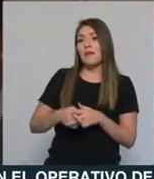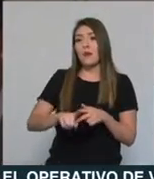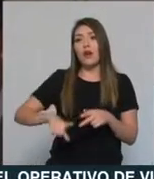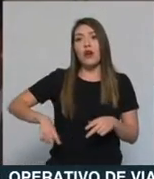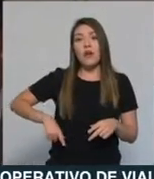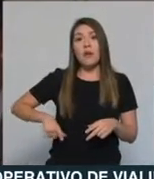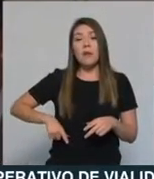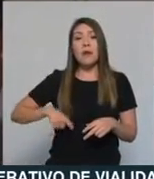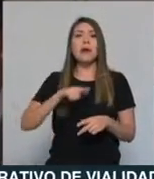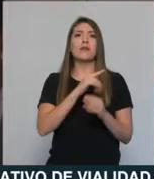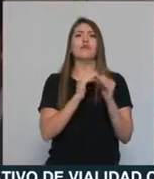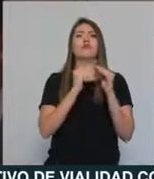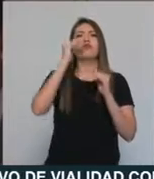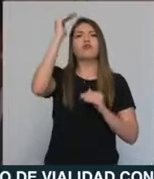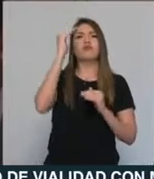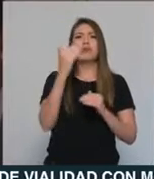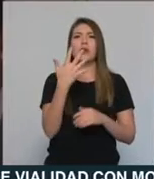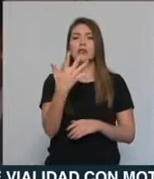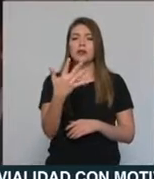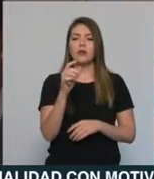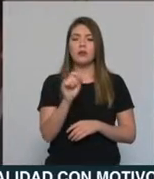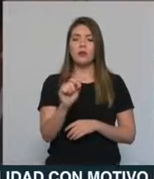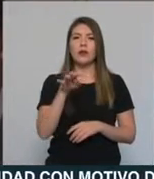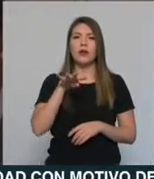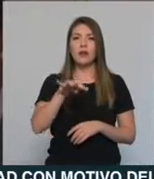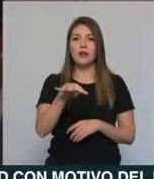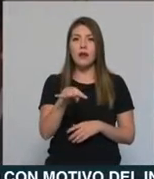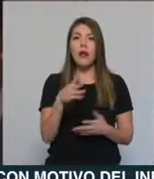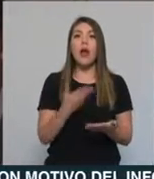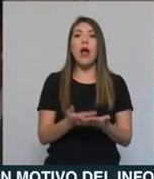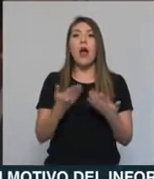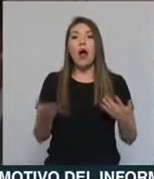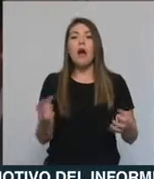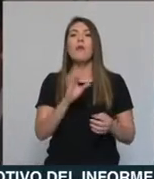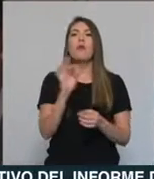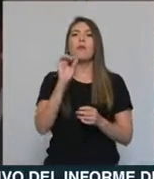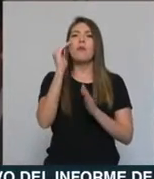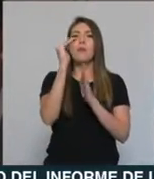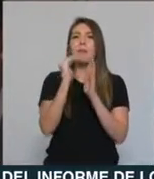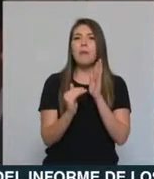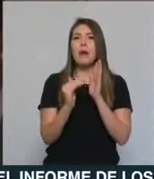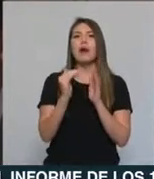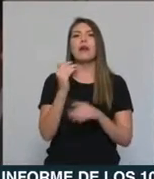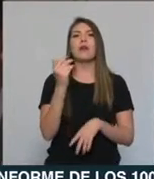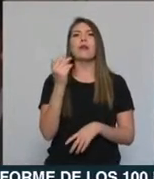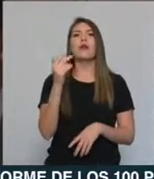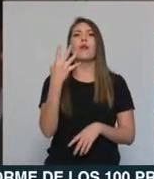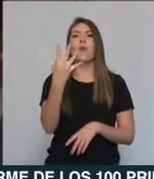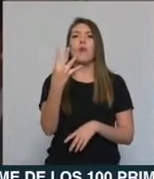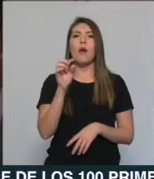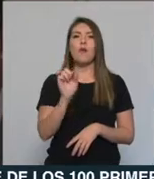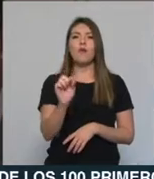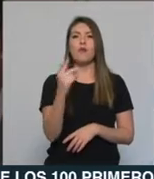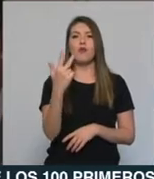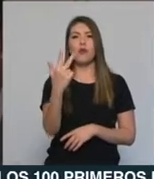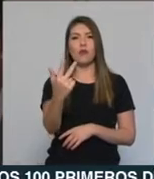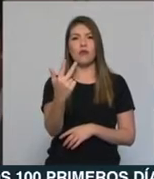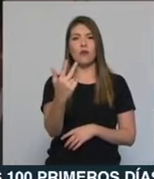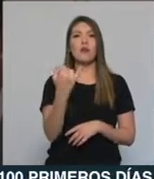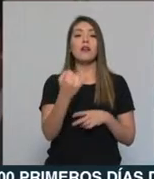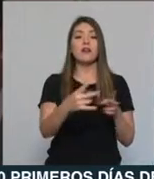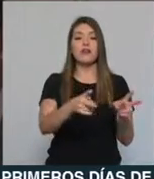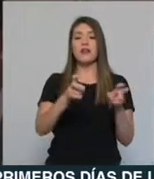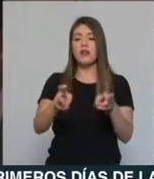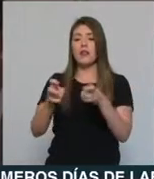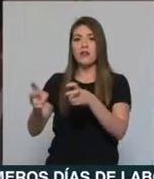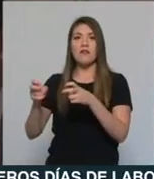5.19. Esta cifra la hemos podido bajar a 4.8 y en robo de vehículo de 44 promedio